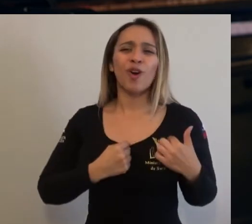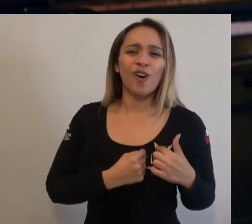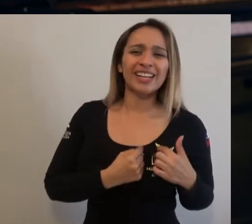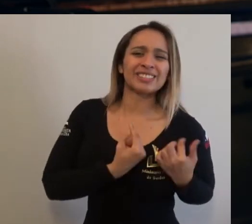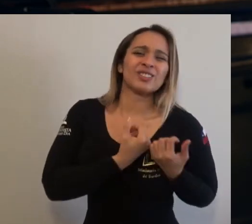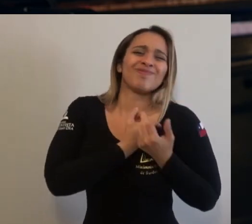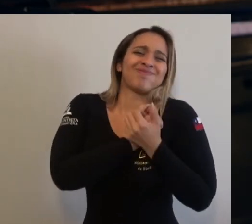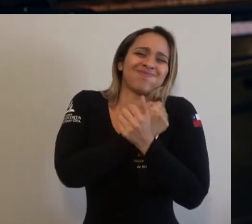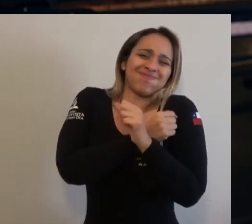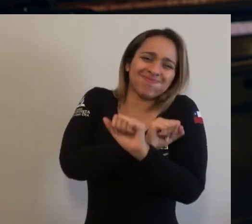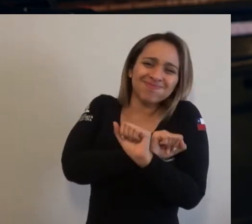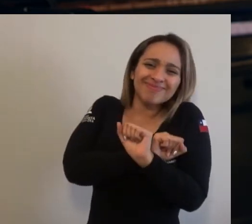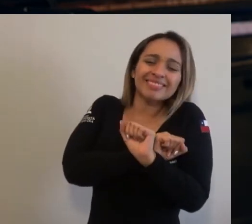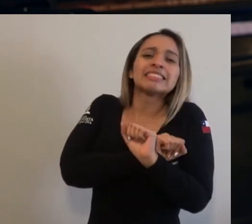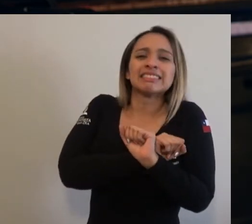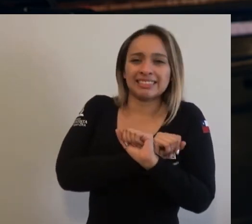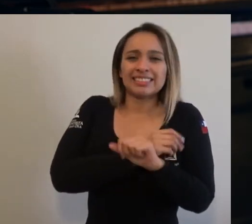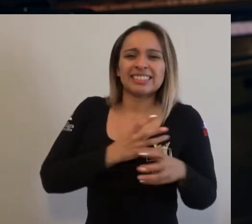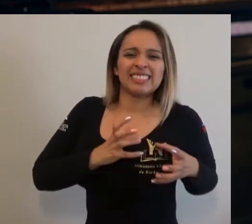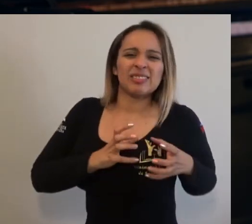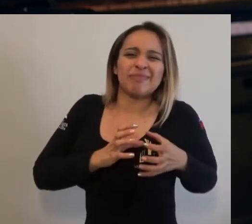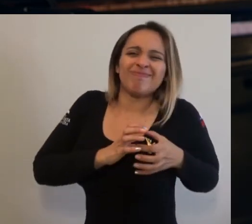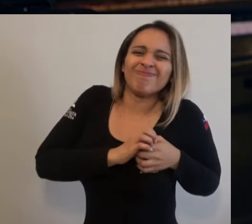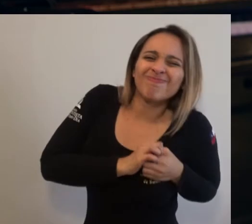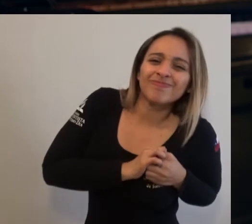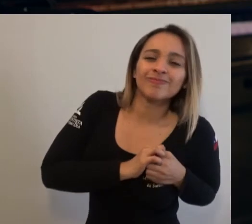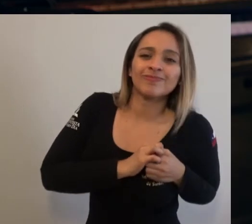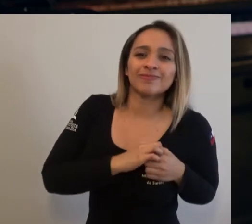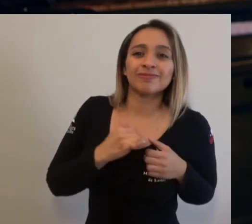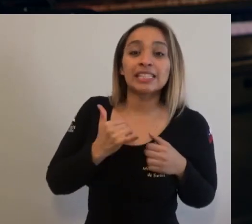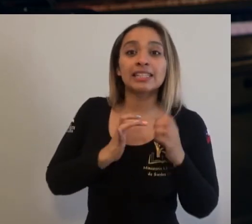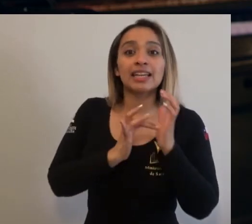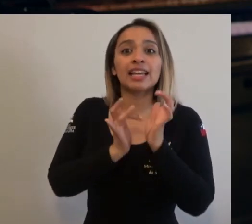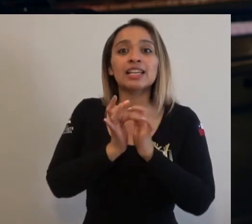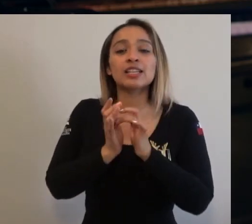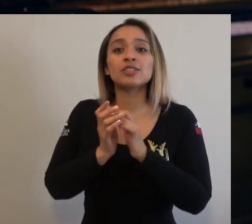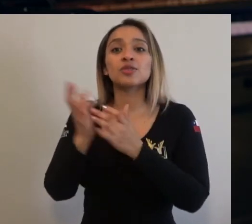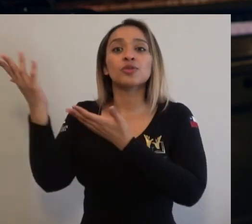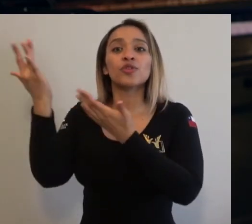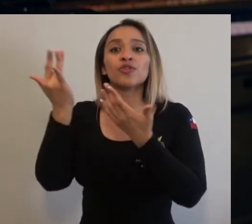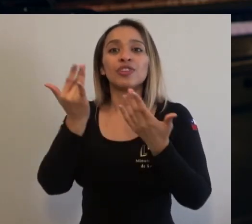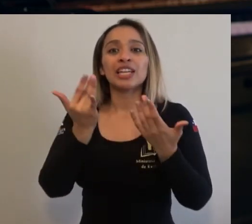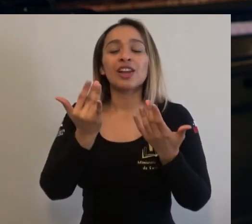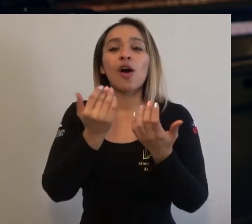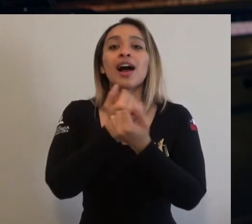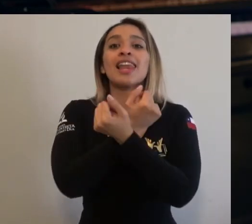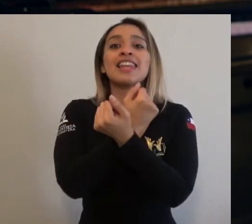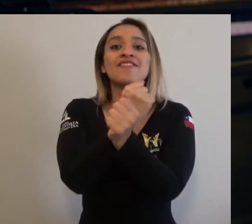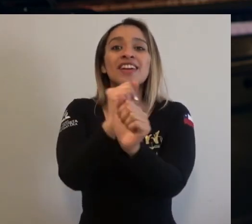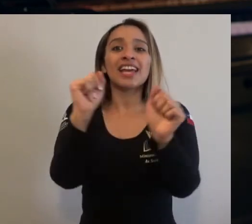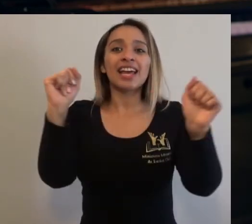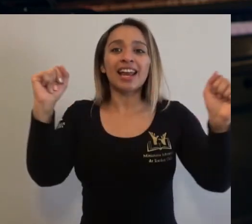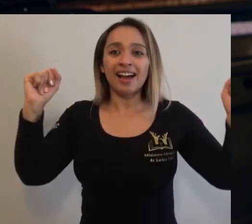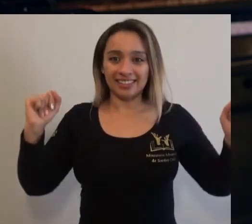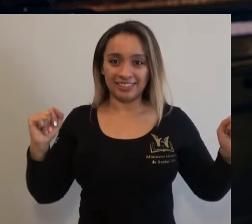su corazón se sentía atado, estaba prisionero. Y el Señor vino acá, ¿a qué? A liberarnos del pecado,